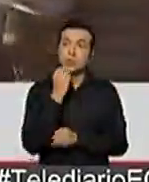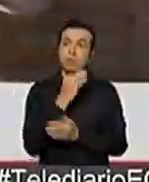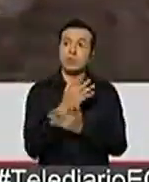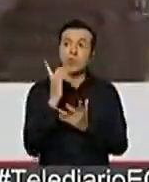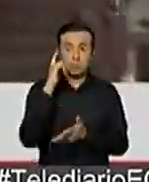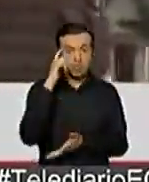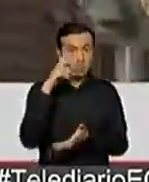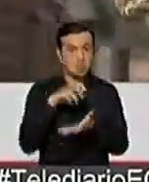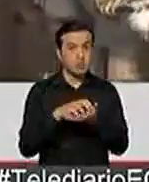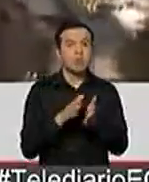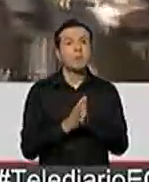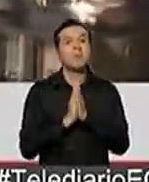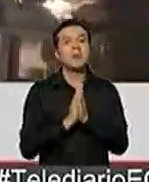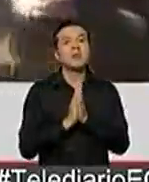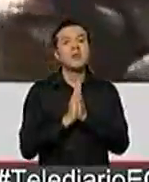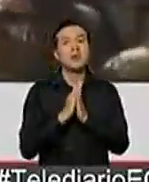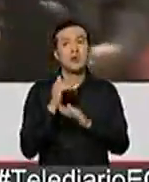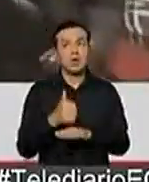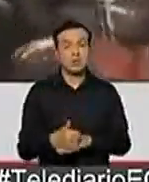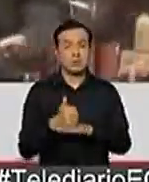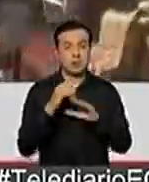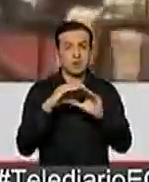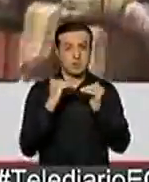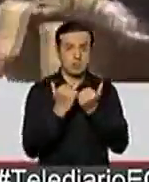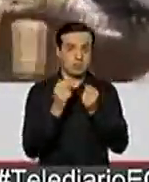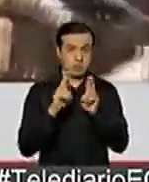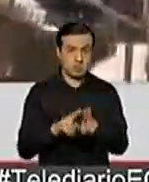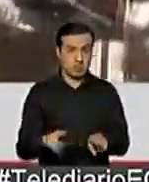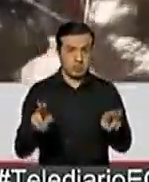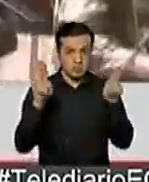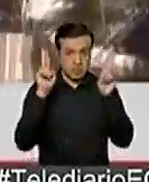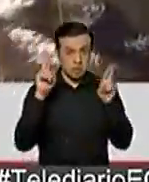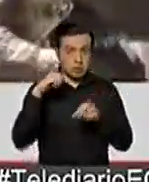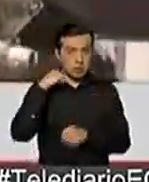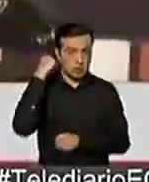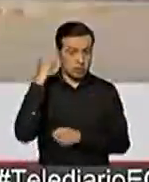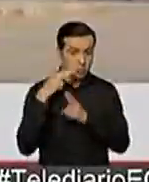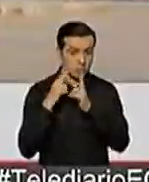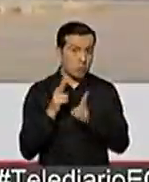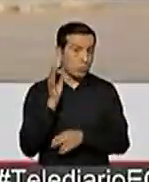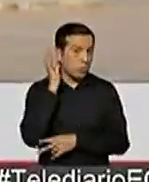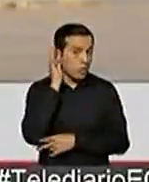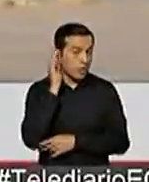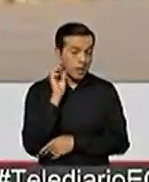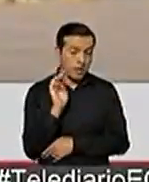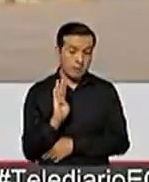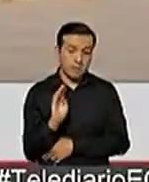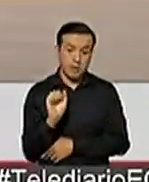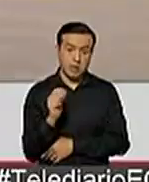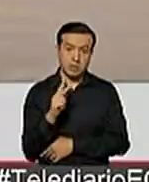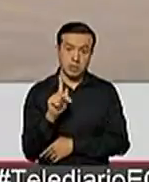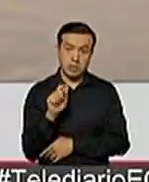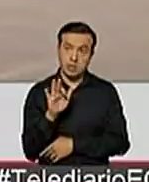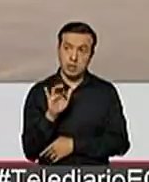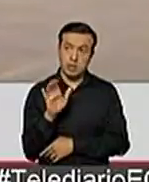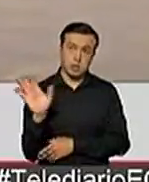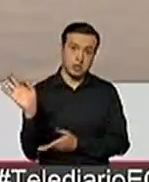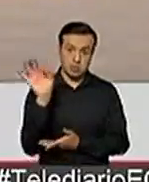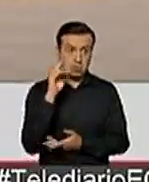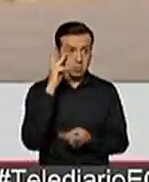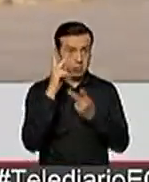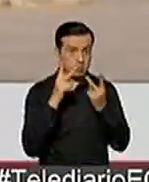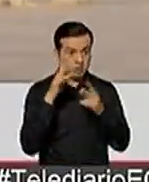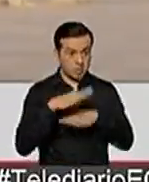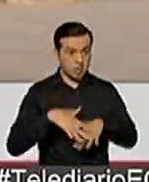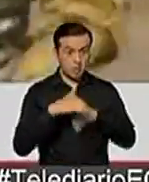que el gobierno solicitó a la alta comisionada de Naciones Unidas para los Derechos Humanos, Michelle Bachelet, que sus representantes visiten la